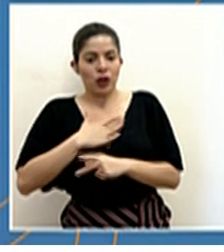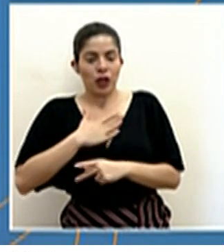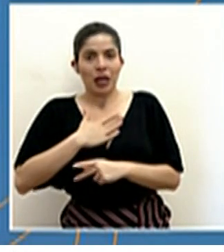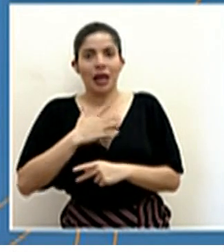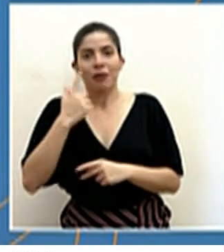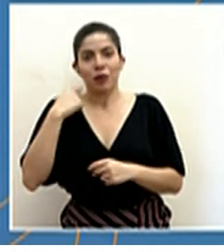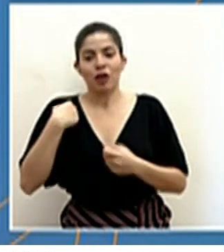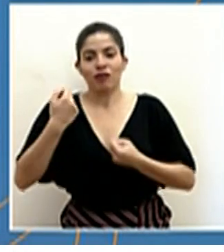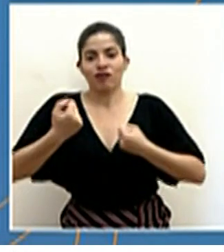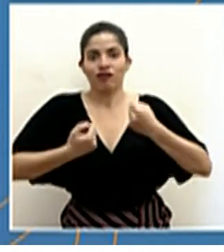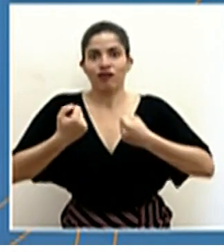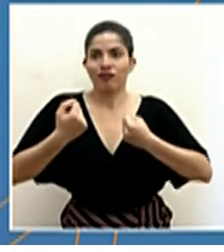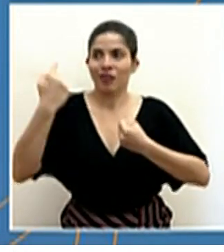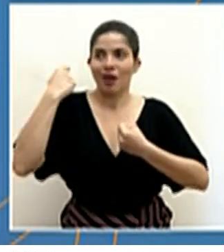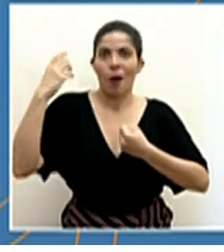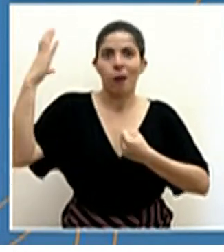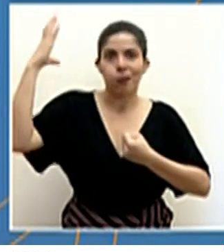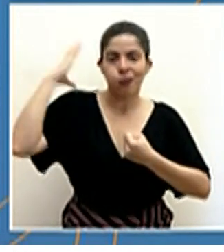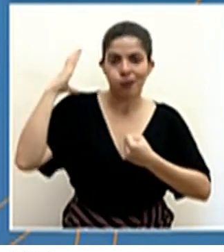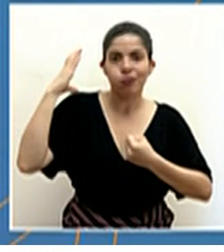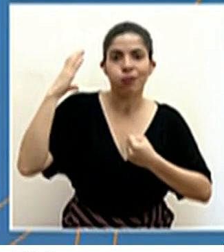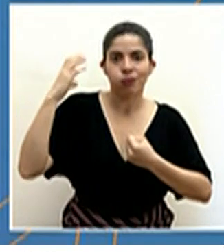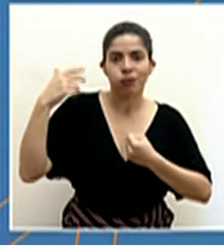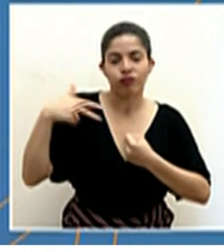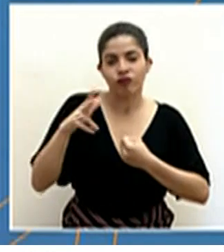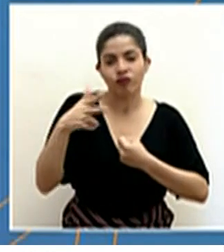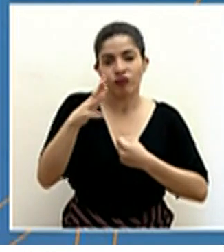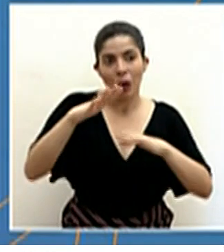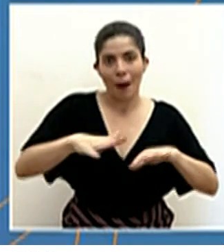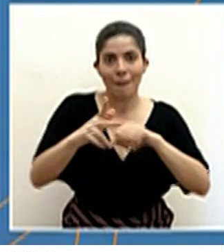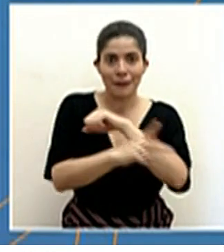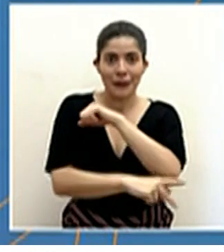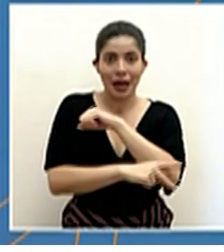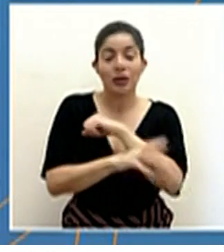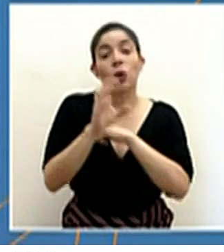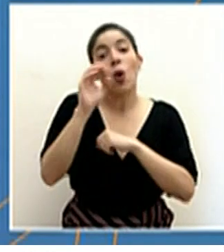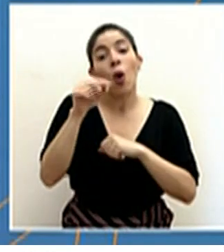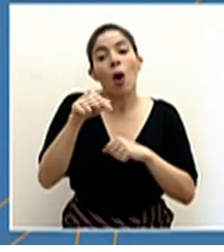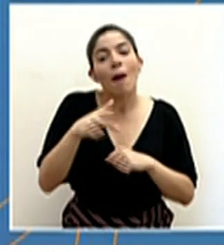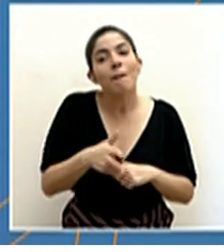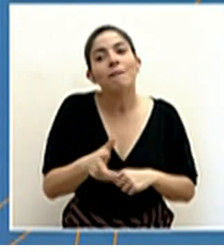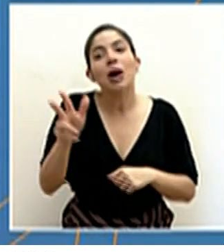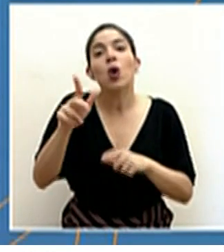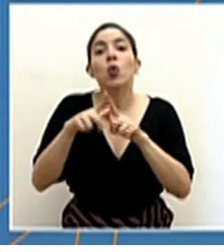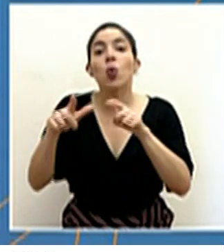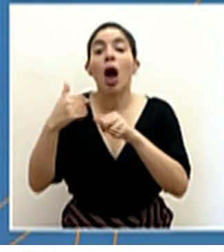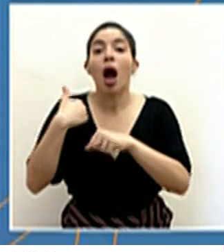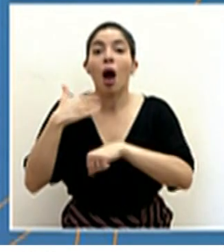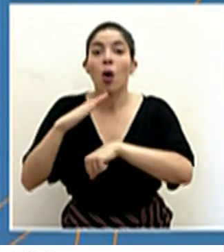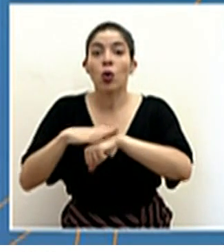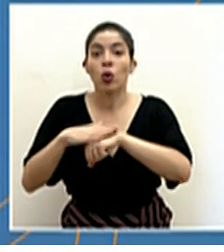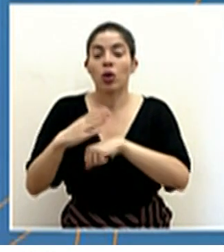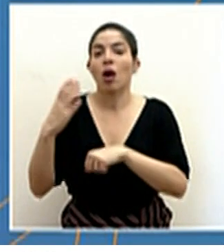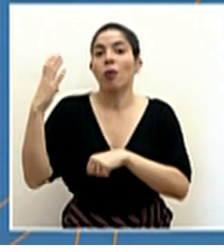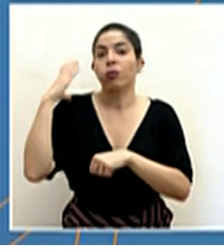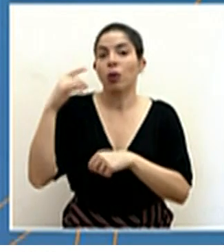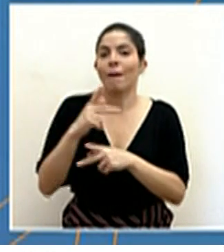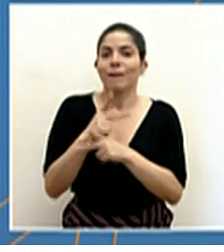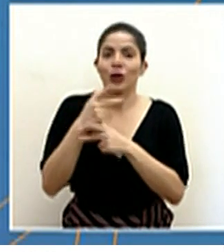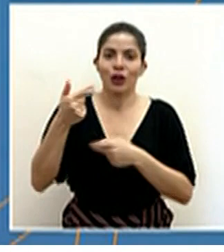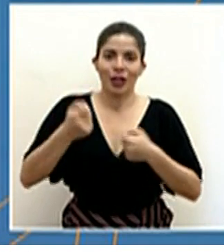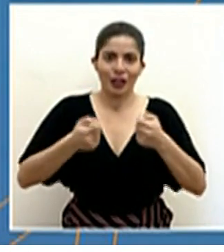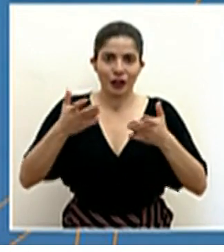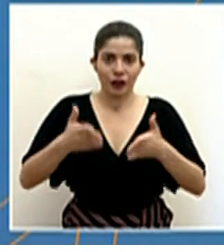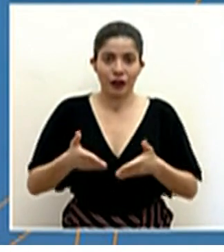que están transportando esa carga a través de nuestro país o bien hacia los sitios autorizados. Esta